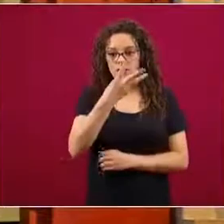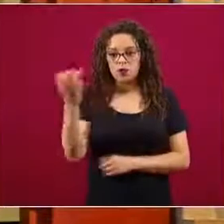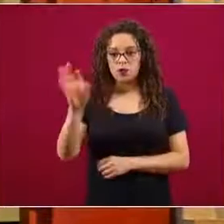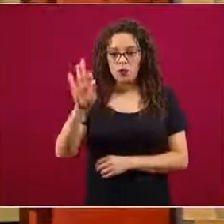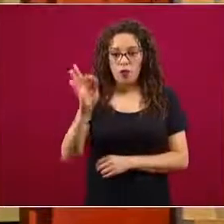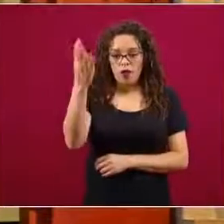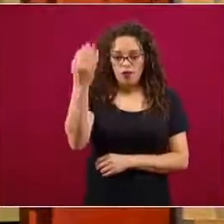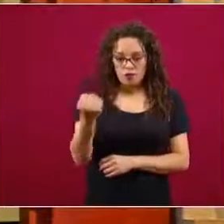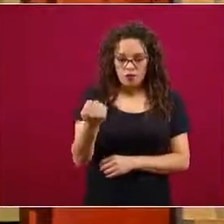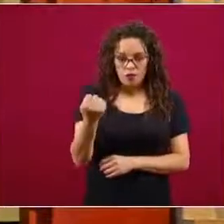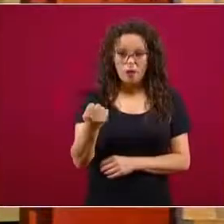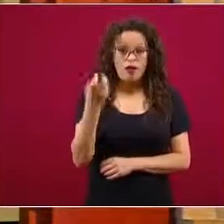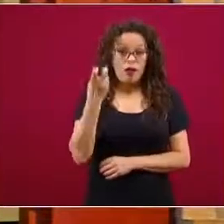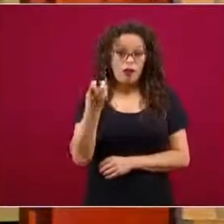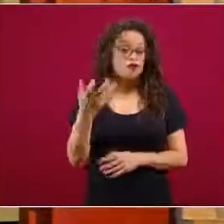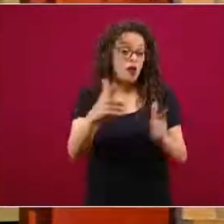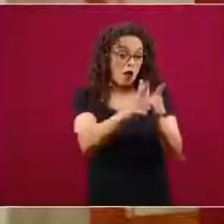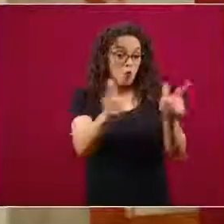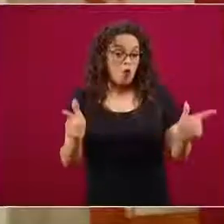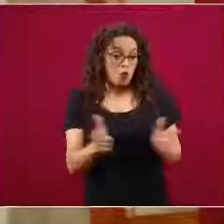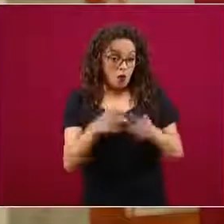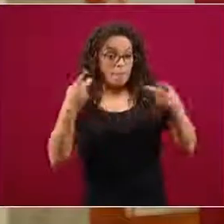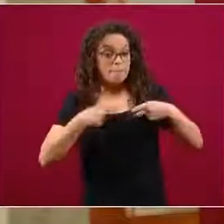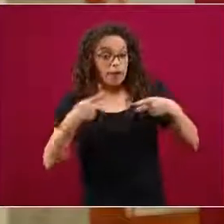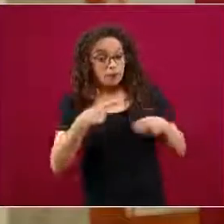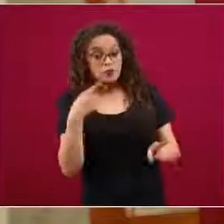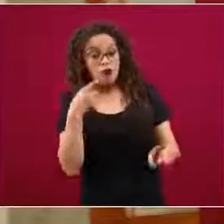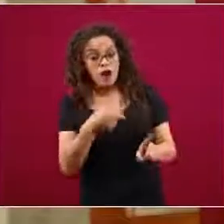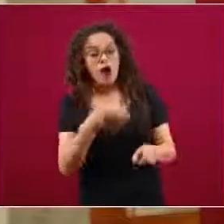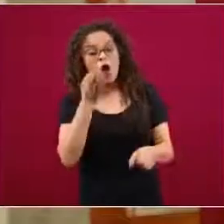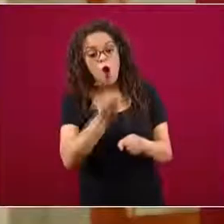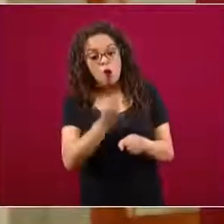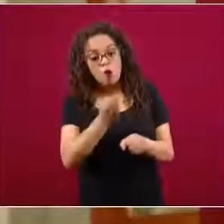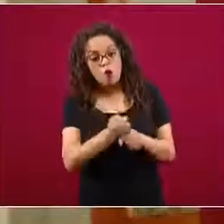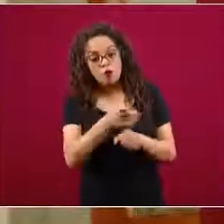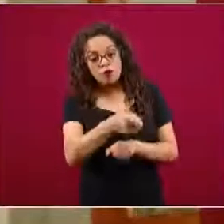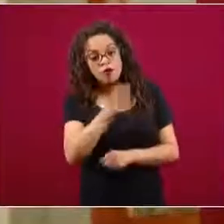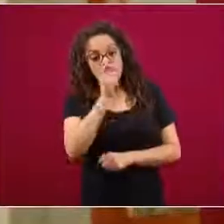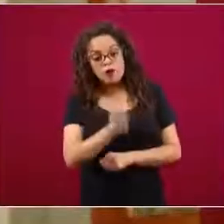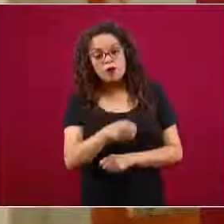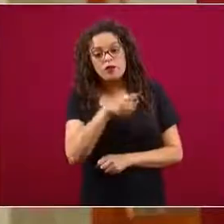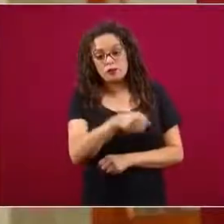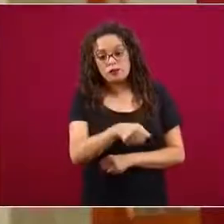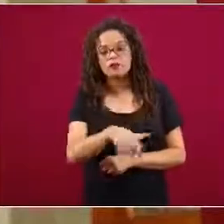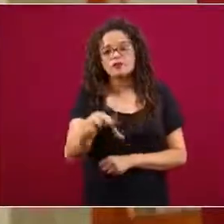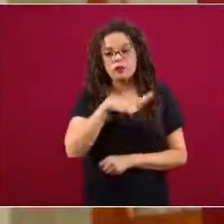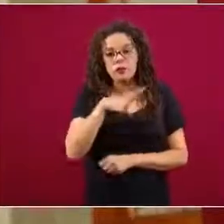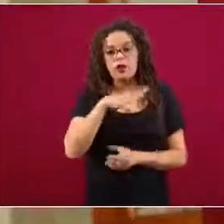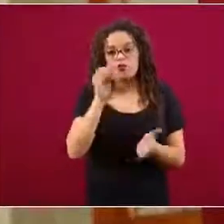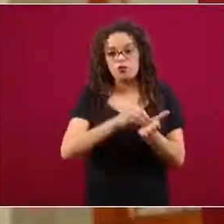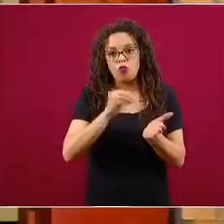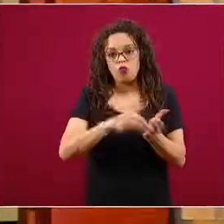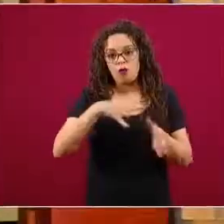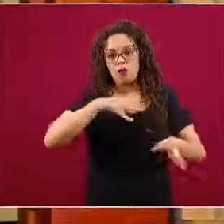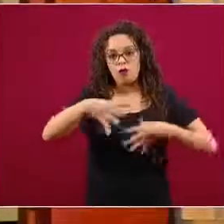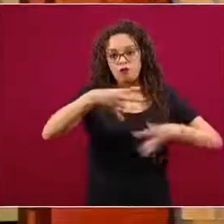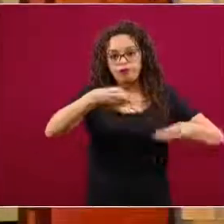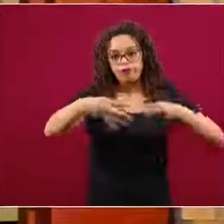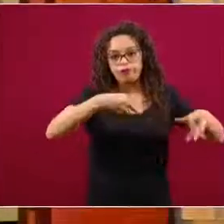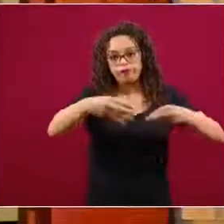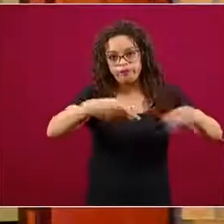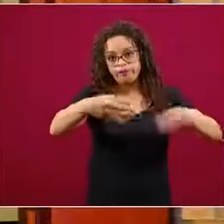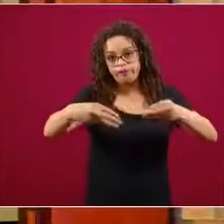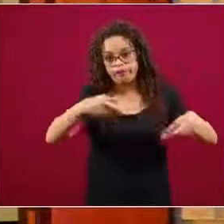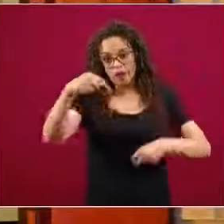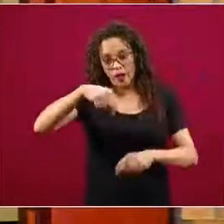53.349, y que son lógicamente el grupo de personas que en este momento conforman el motor de la epidemia de COVID en el país. Veamos la